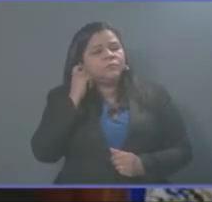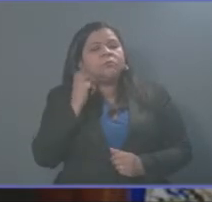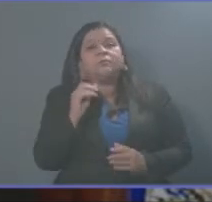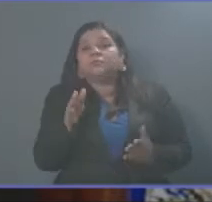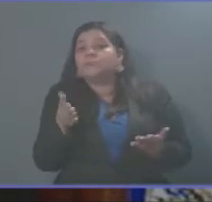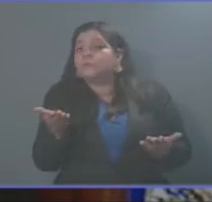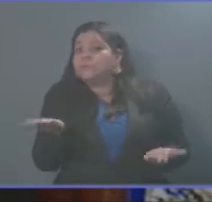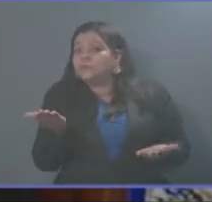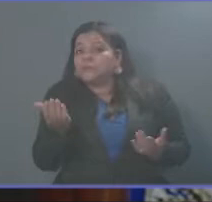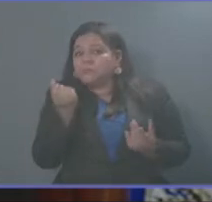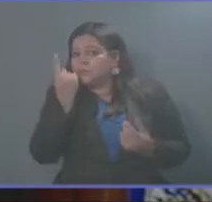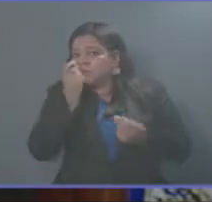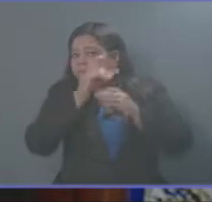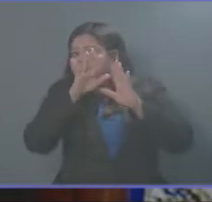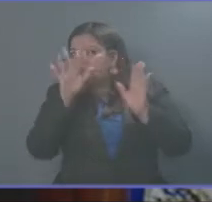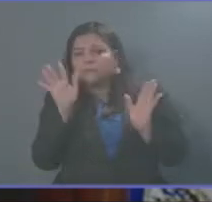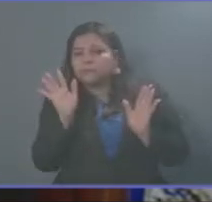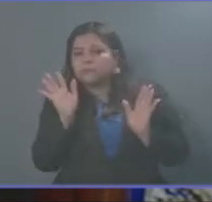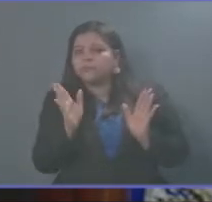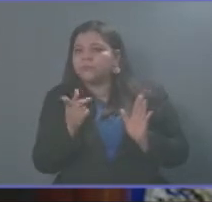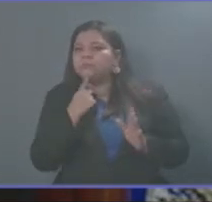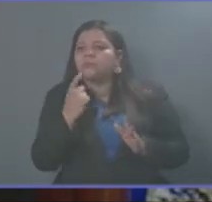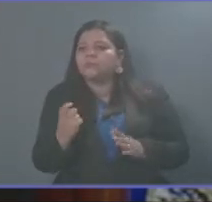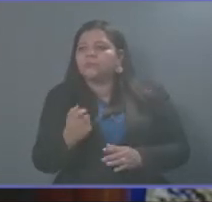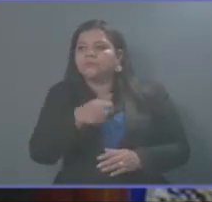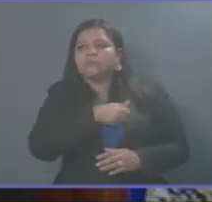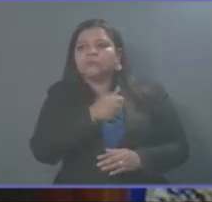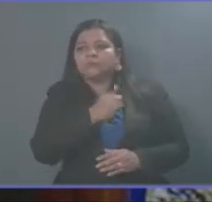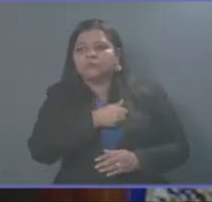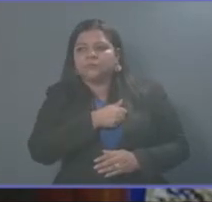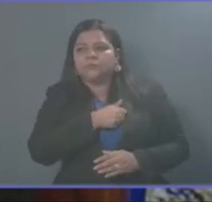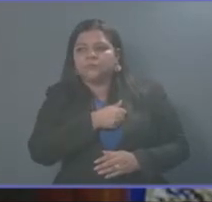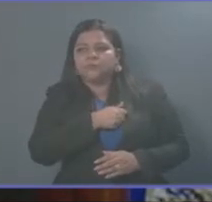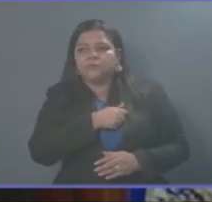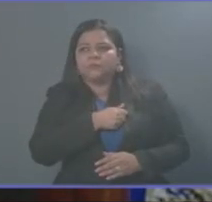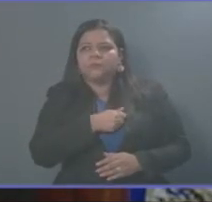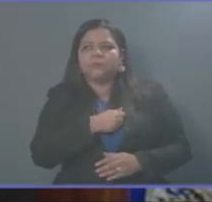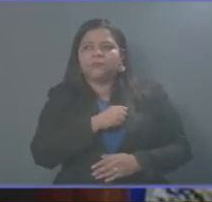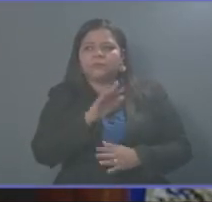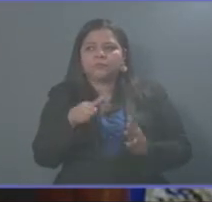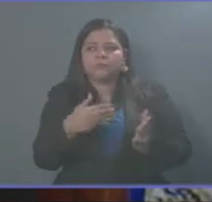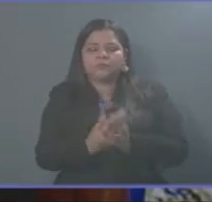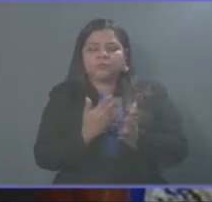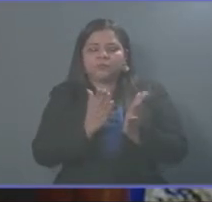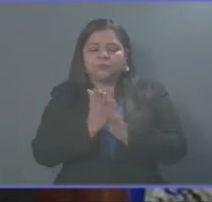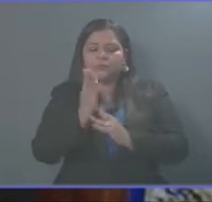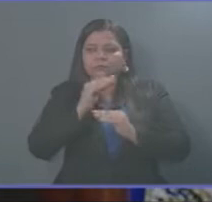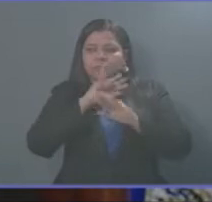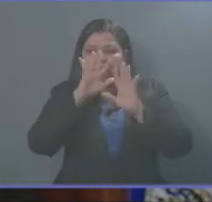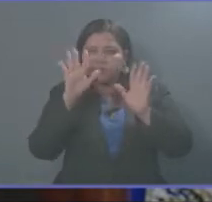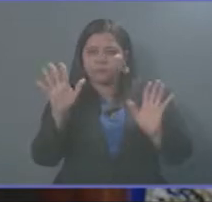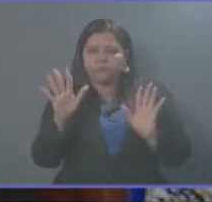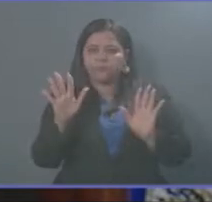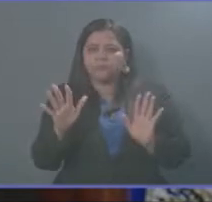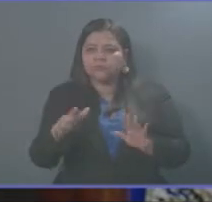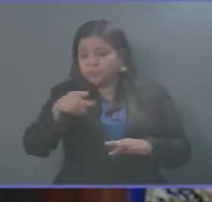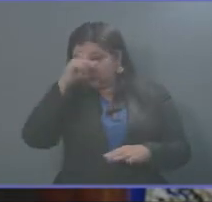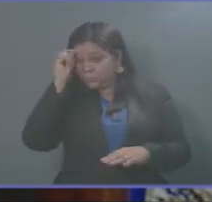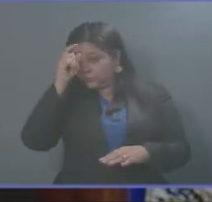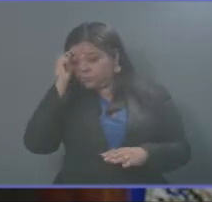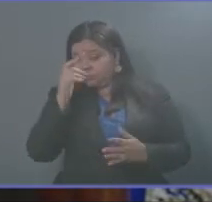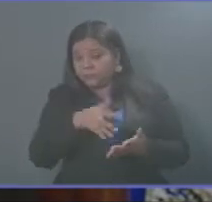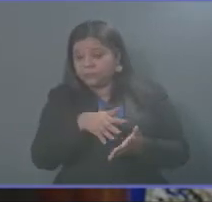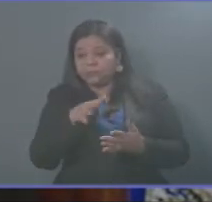Porque no está claro ni la función de la transparencia en la función pública de